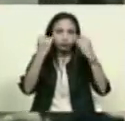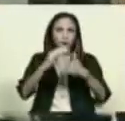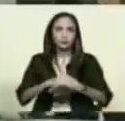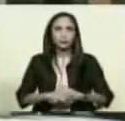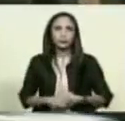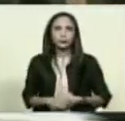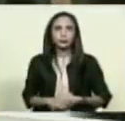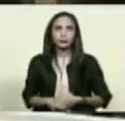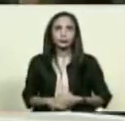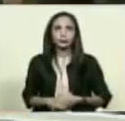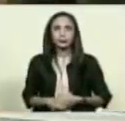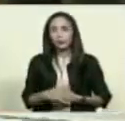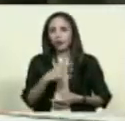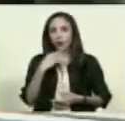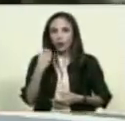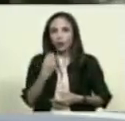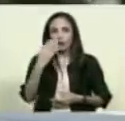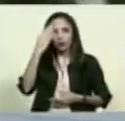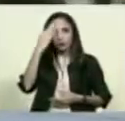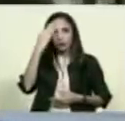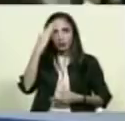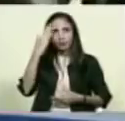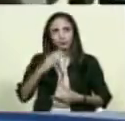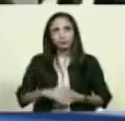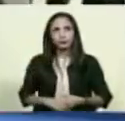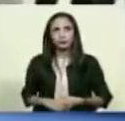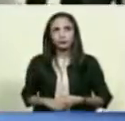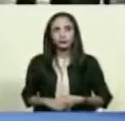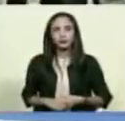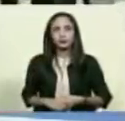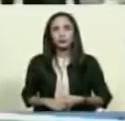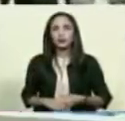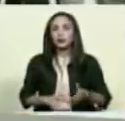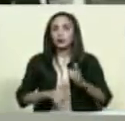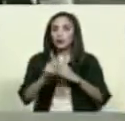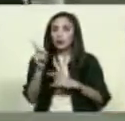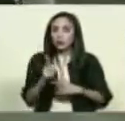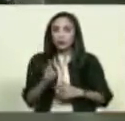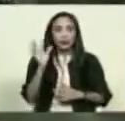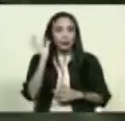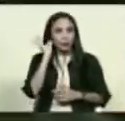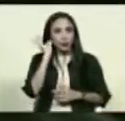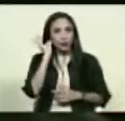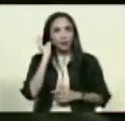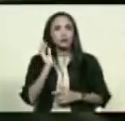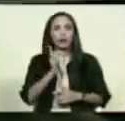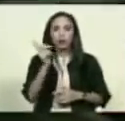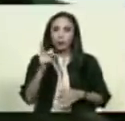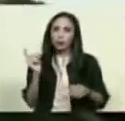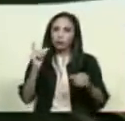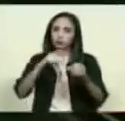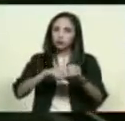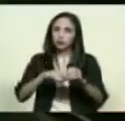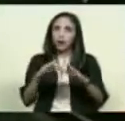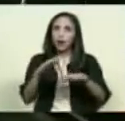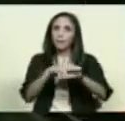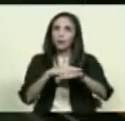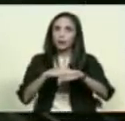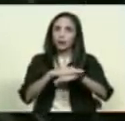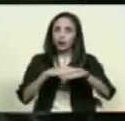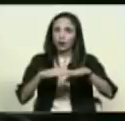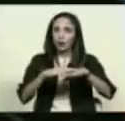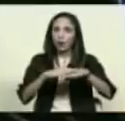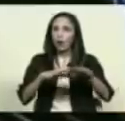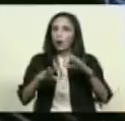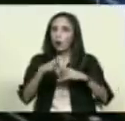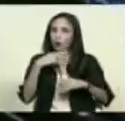pase, presidente, a la compañera Rubí, quien también es parte del Ministerio de Juventud y Deporte, quien le va a dar unos análisis y